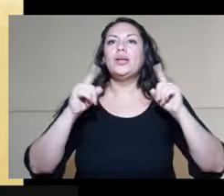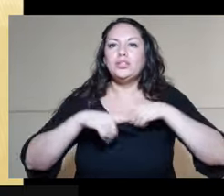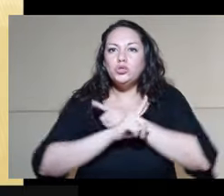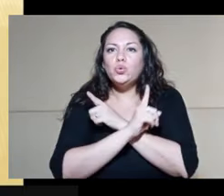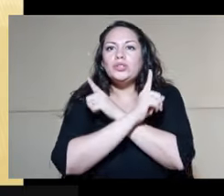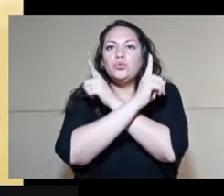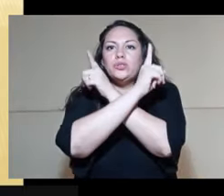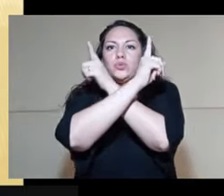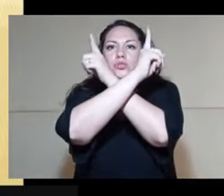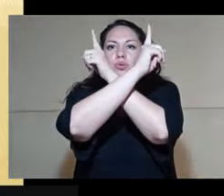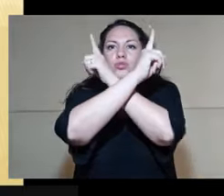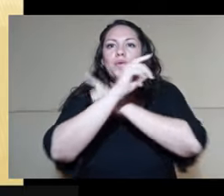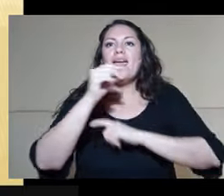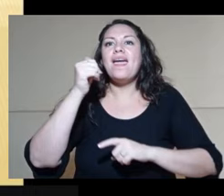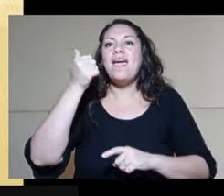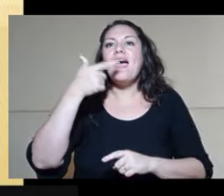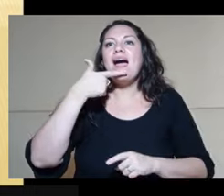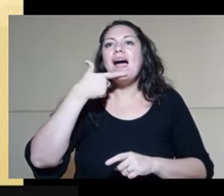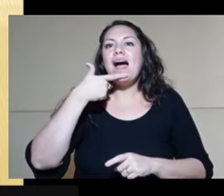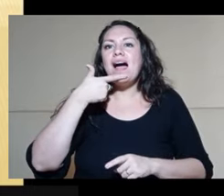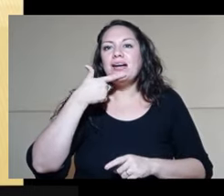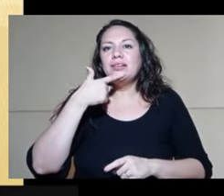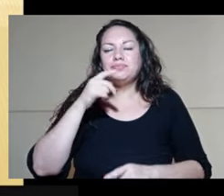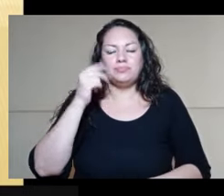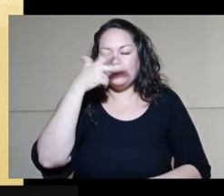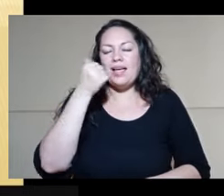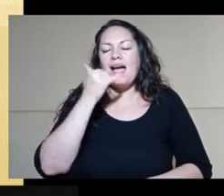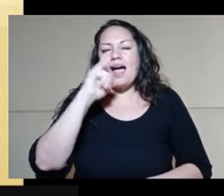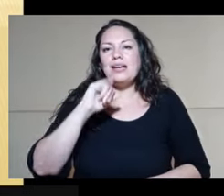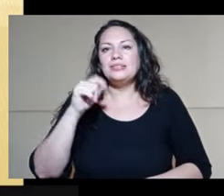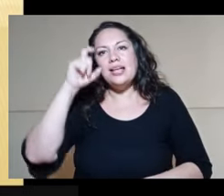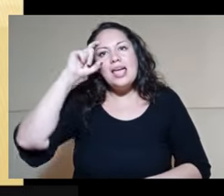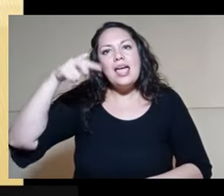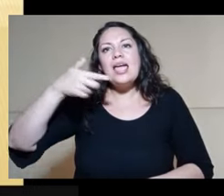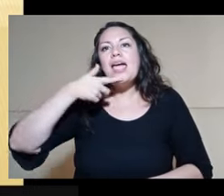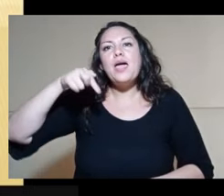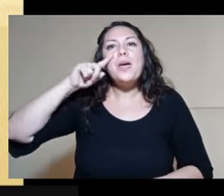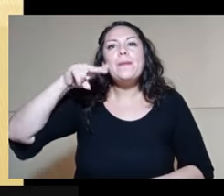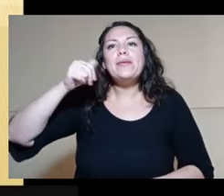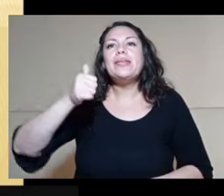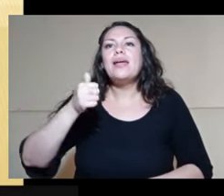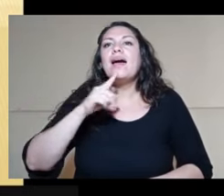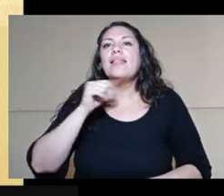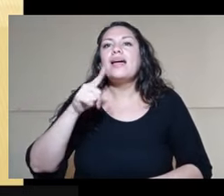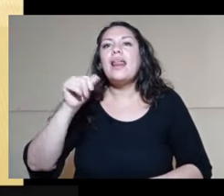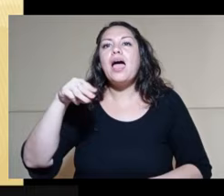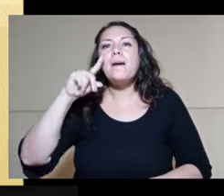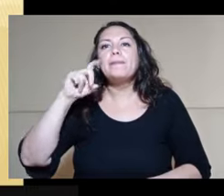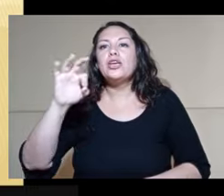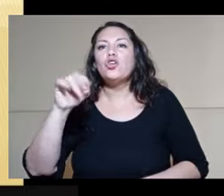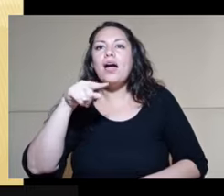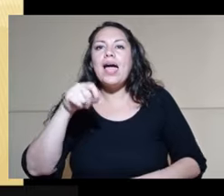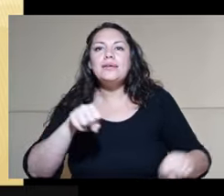¿ah? Y sube el haz espinotalámico, ¿ah? Hasta llegar, ¿sí?, al tálamo. ¿Mm? Y en